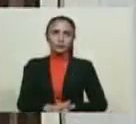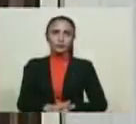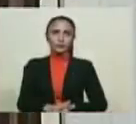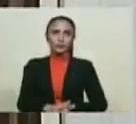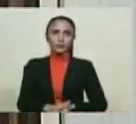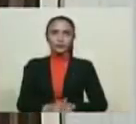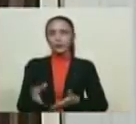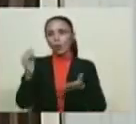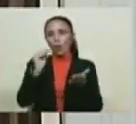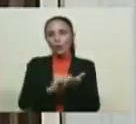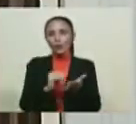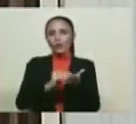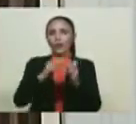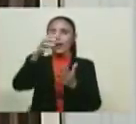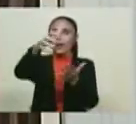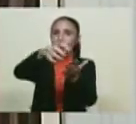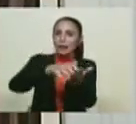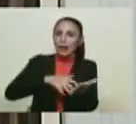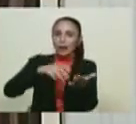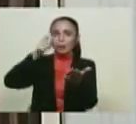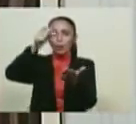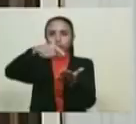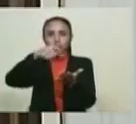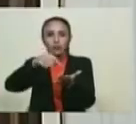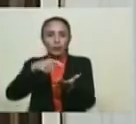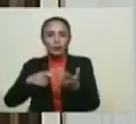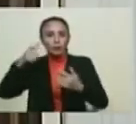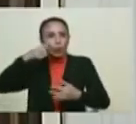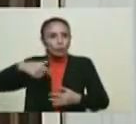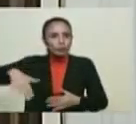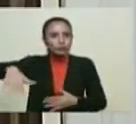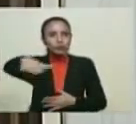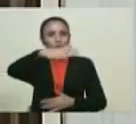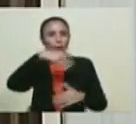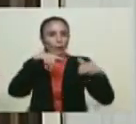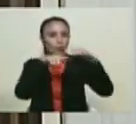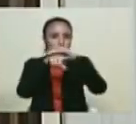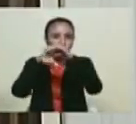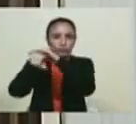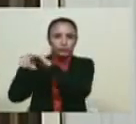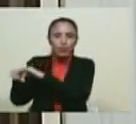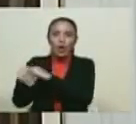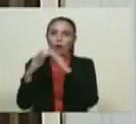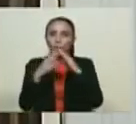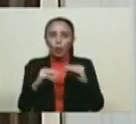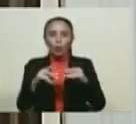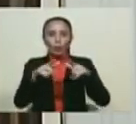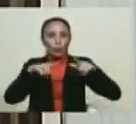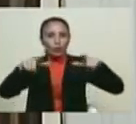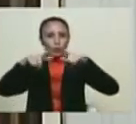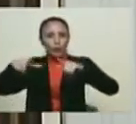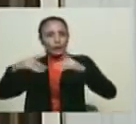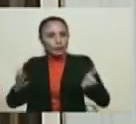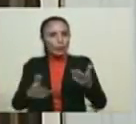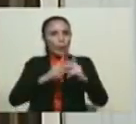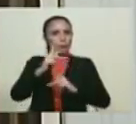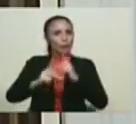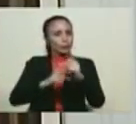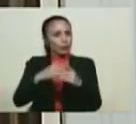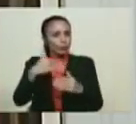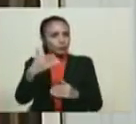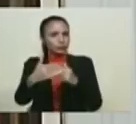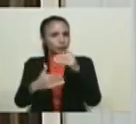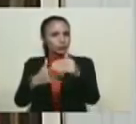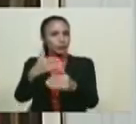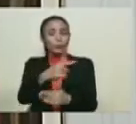Vuelta al campo en la inversión de todo el plan Chamba Juvenil. Seguir avanzando.